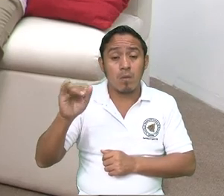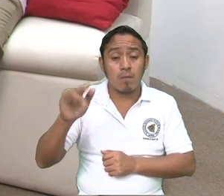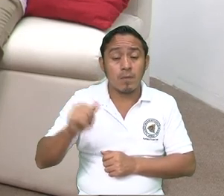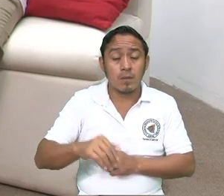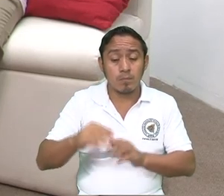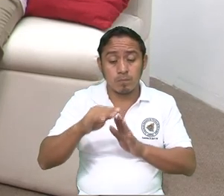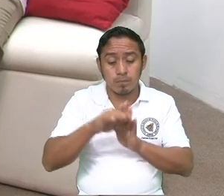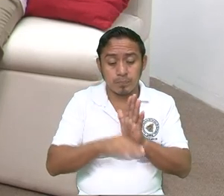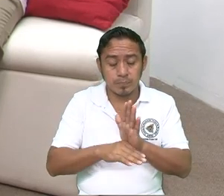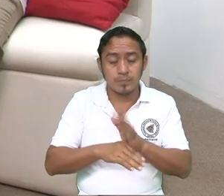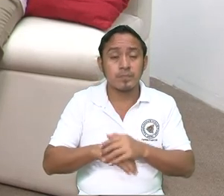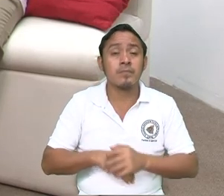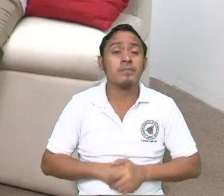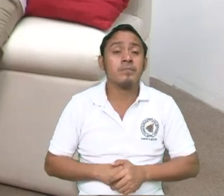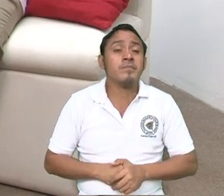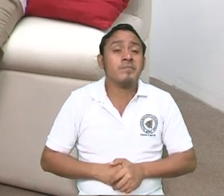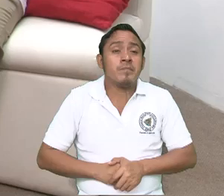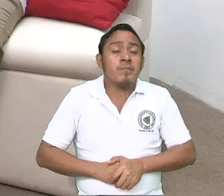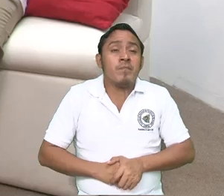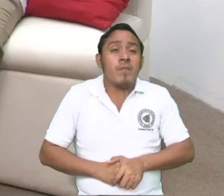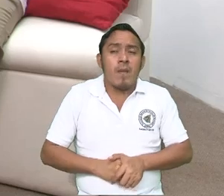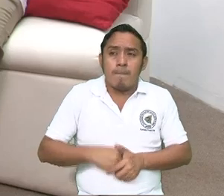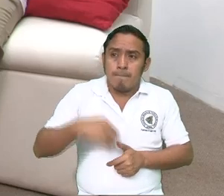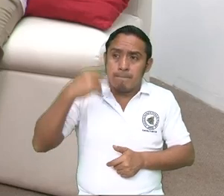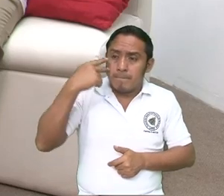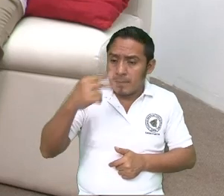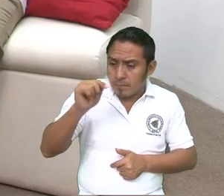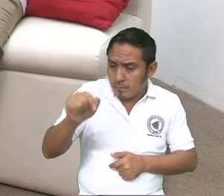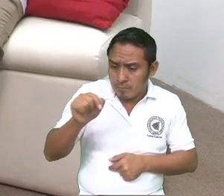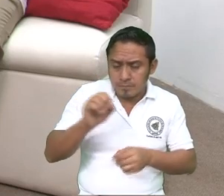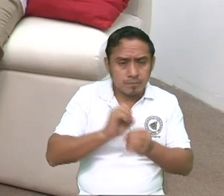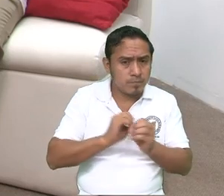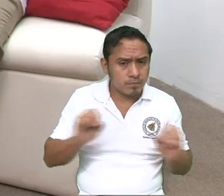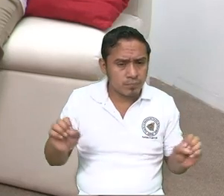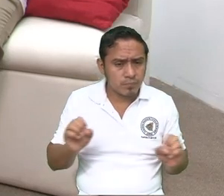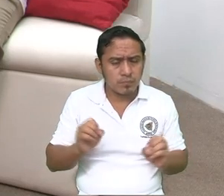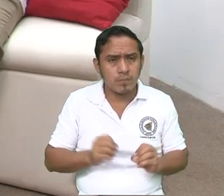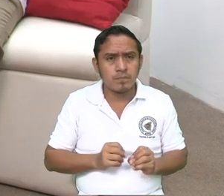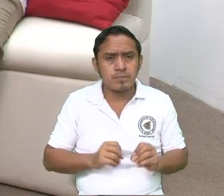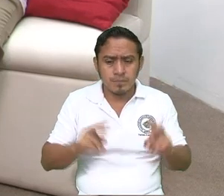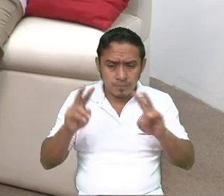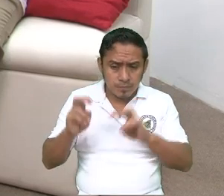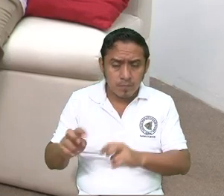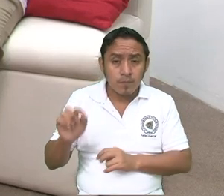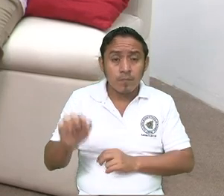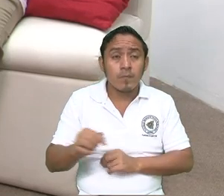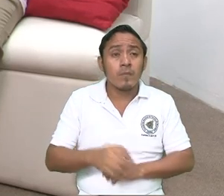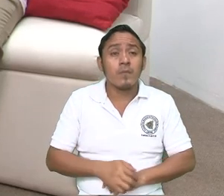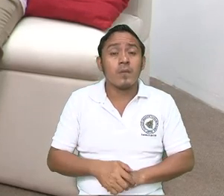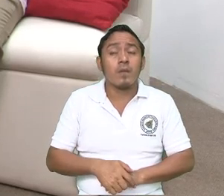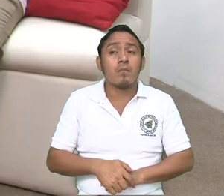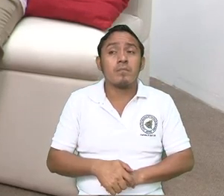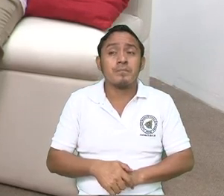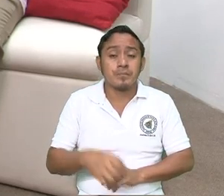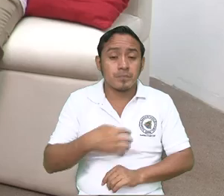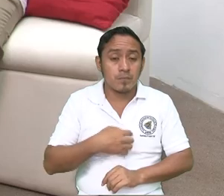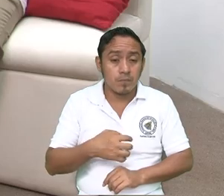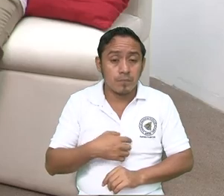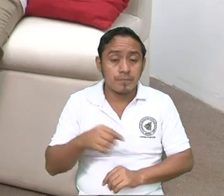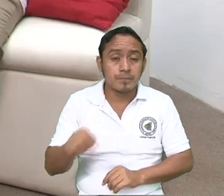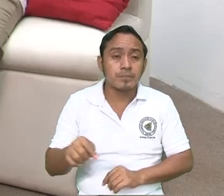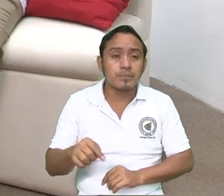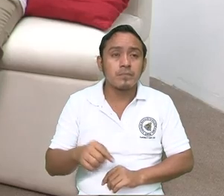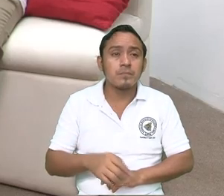y nos identifica nada puede ser de qué lo que produce o la estructura que produce